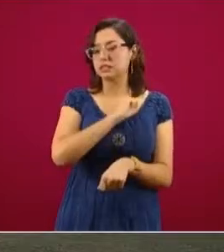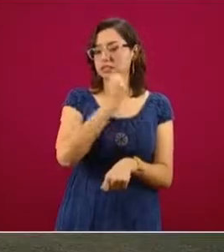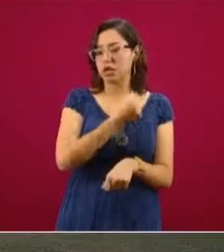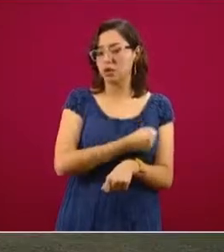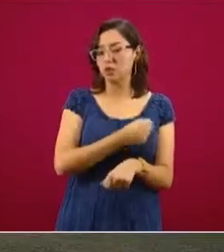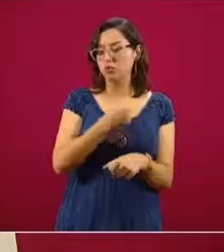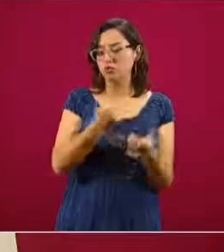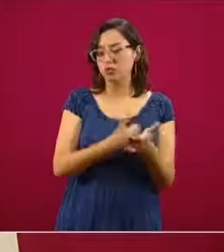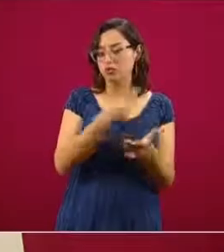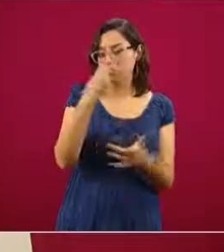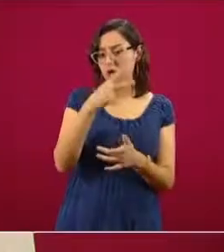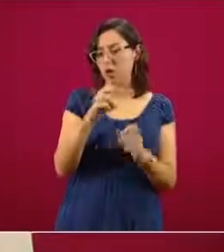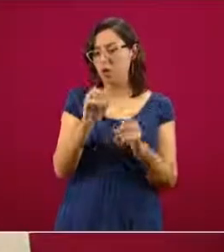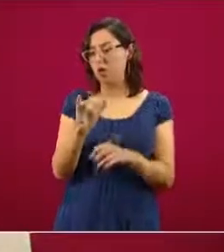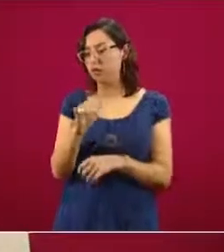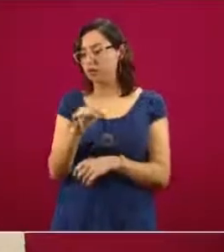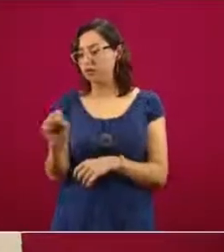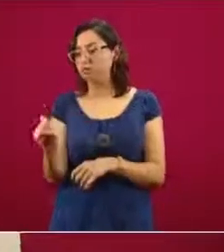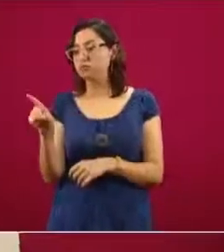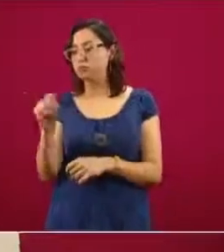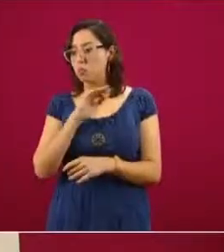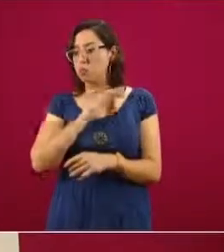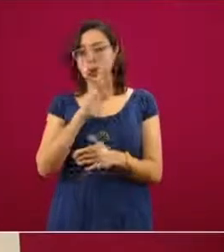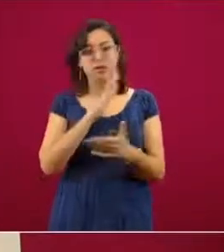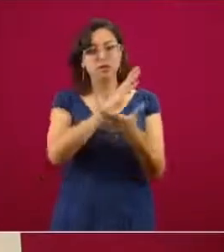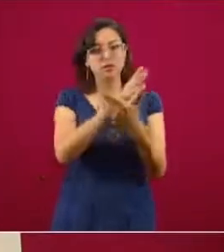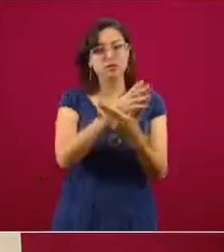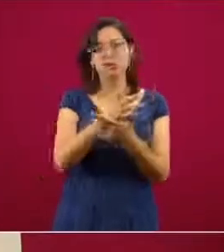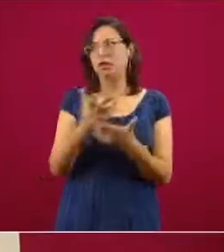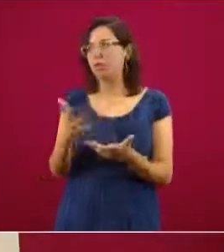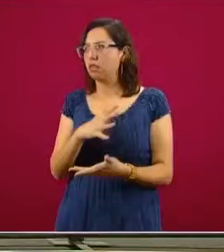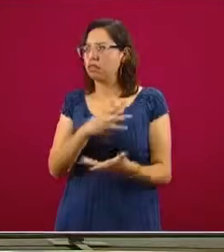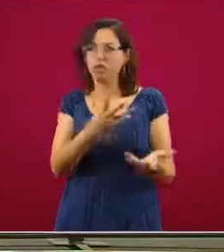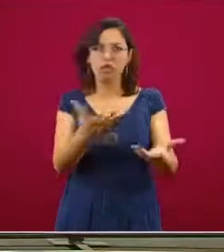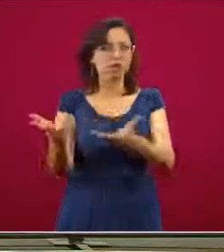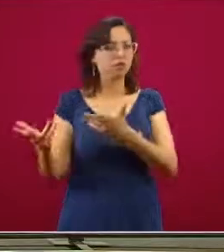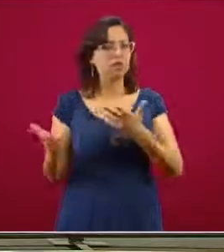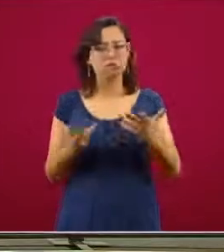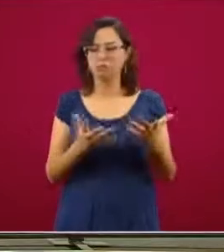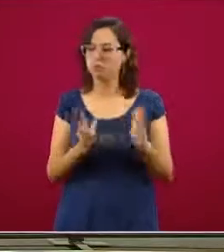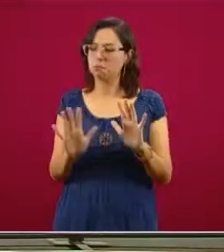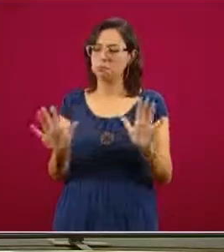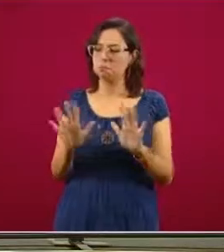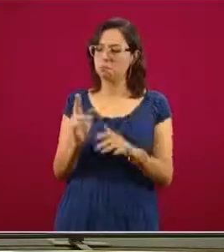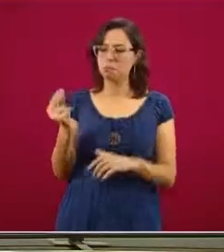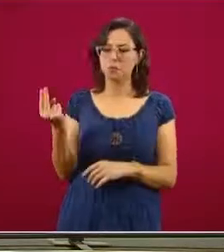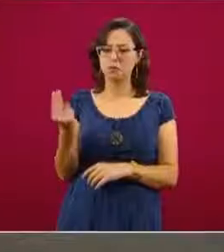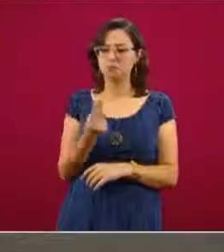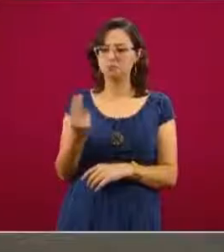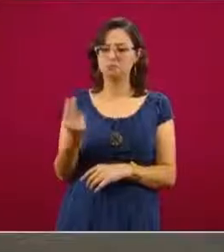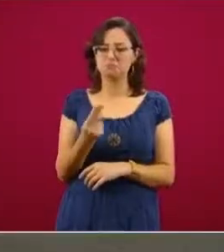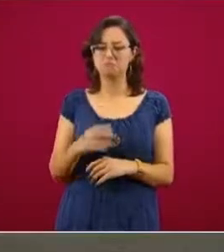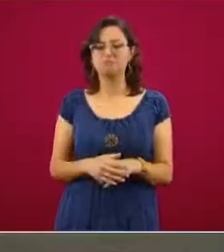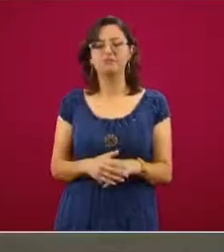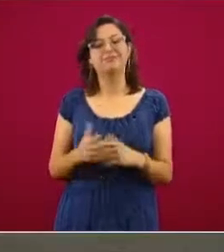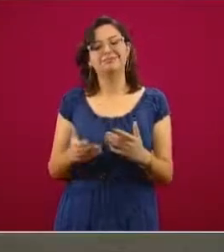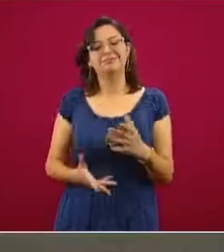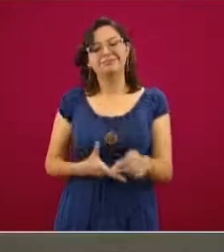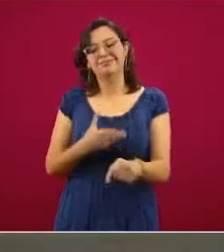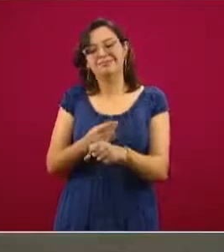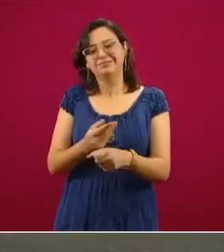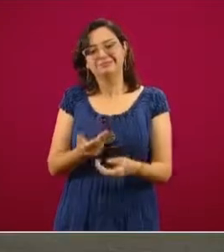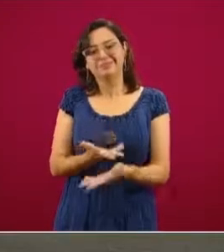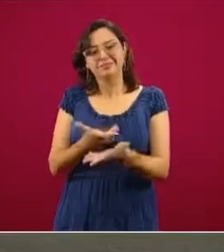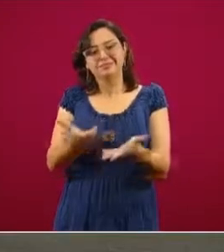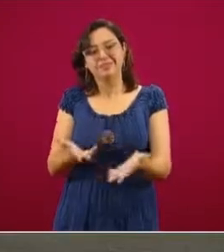hospitales pueden dirigirse para que no tengan que estar buscando la unidad adecuada. Esto es lo que queríamos comentarles el